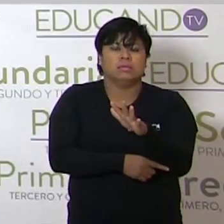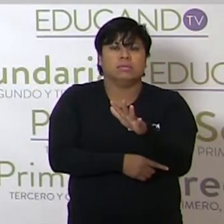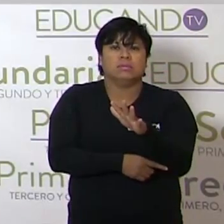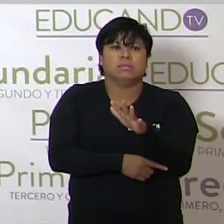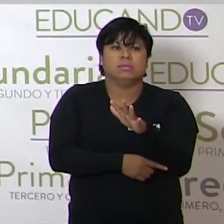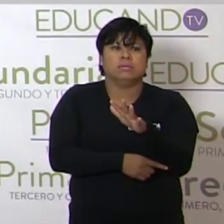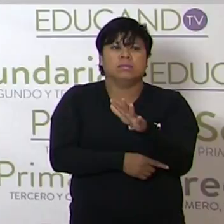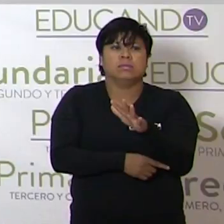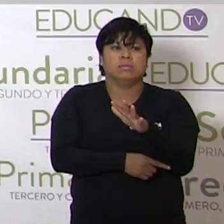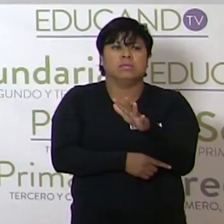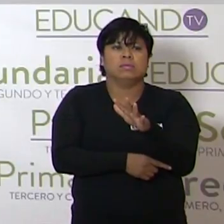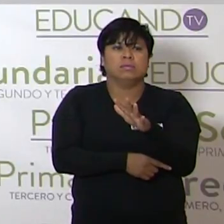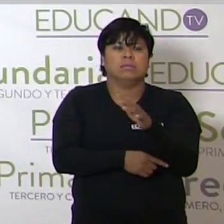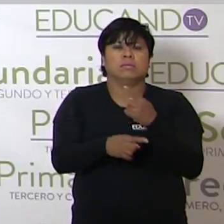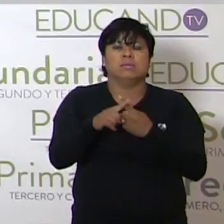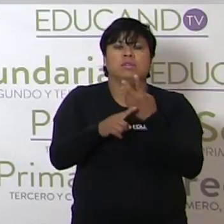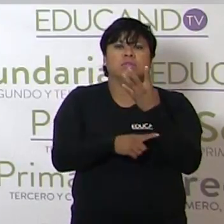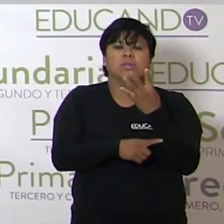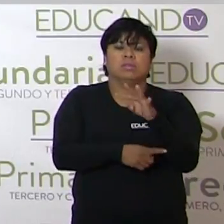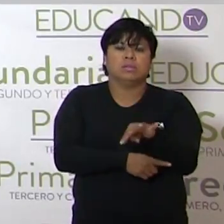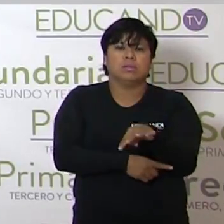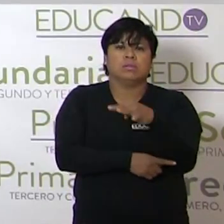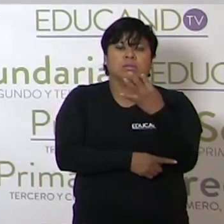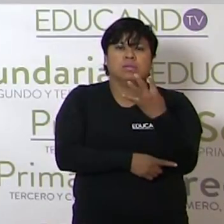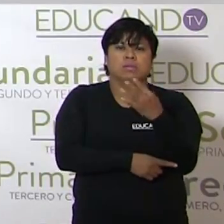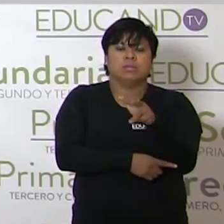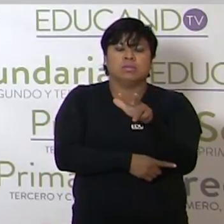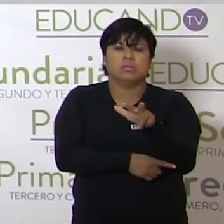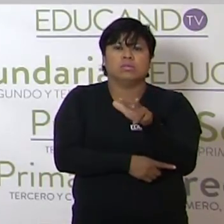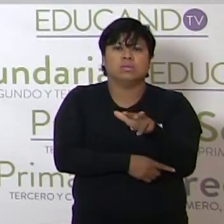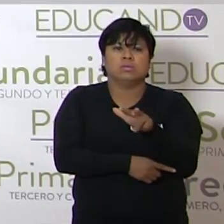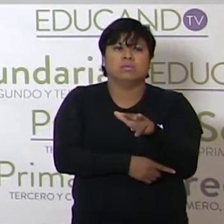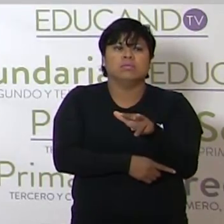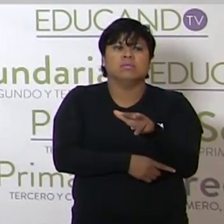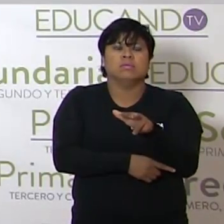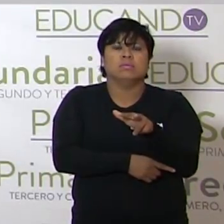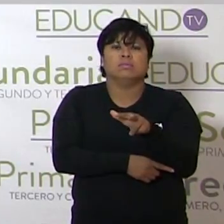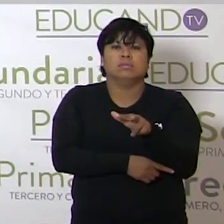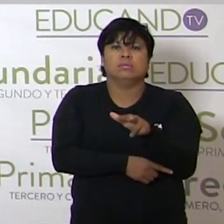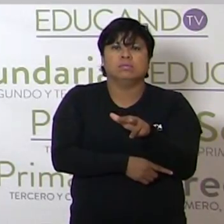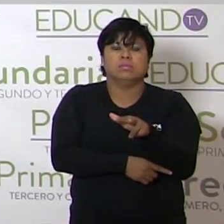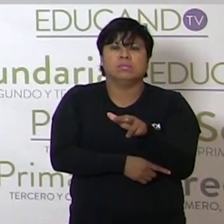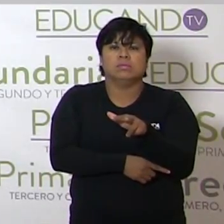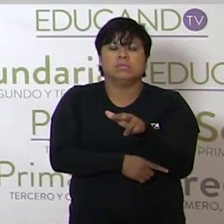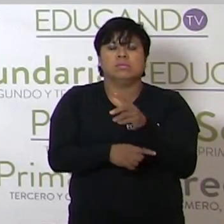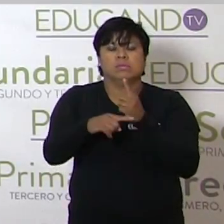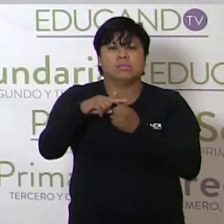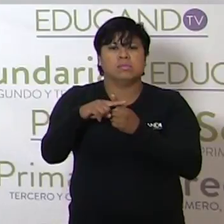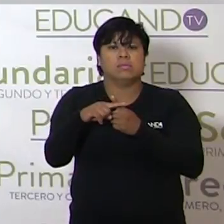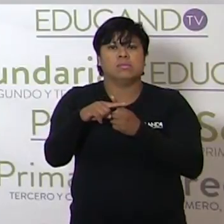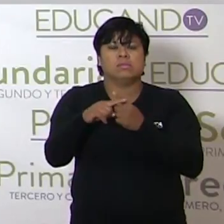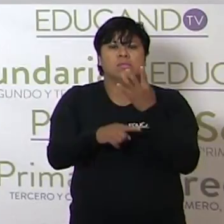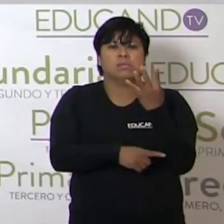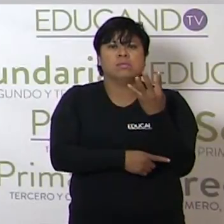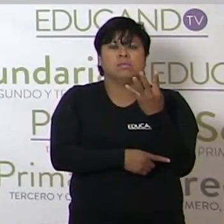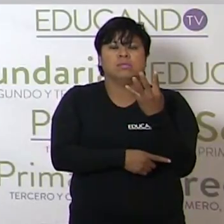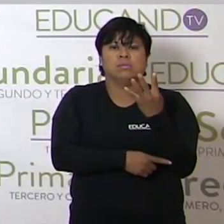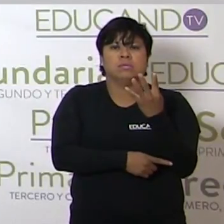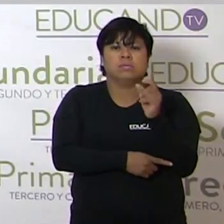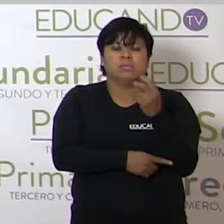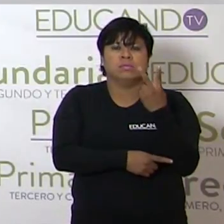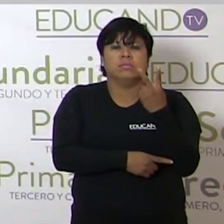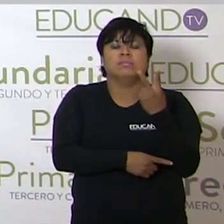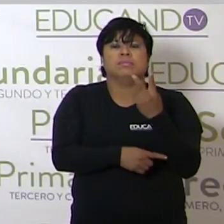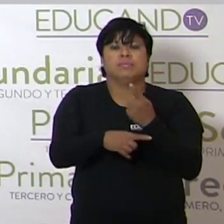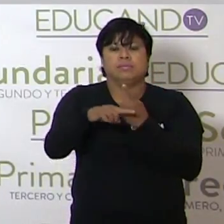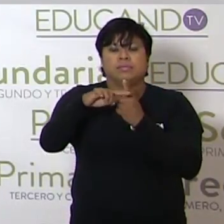más 8 son 18, podemos sumar esto 18, más 4 serían